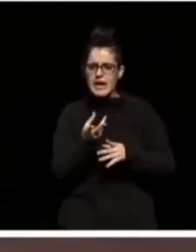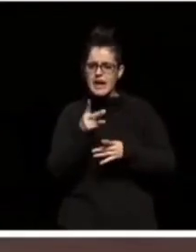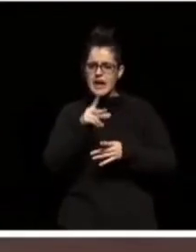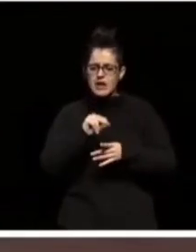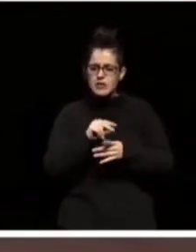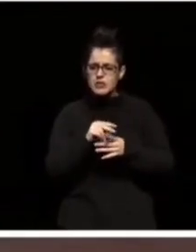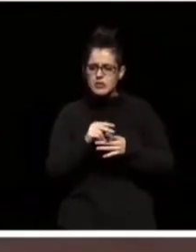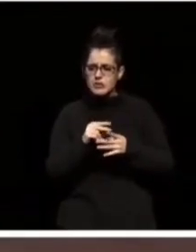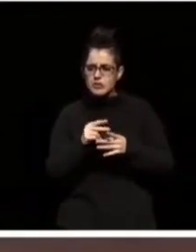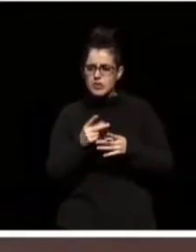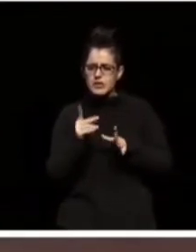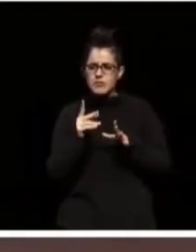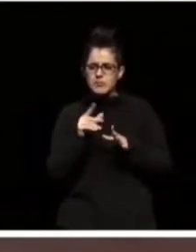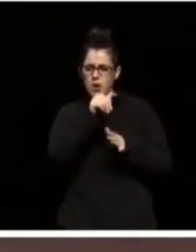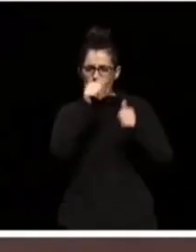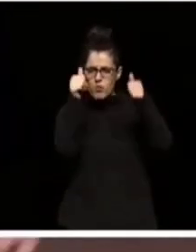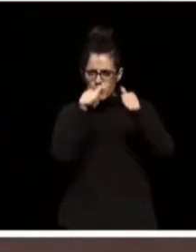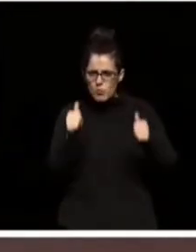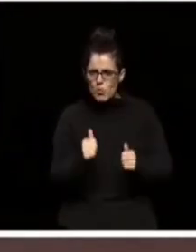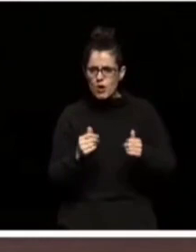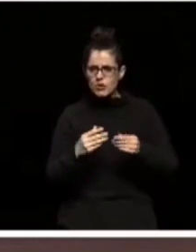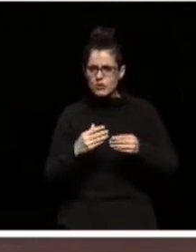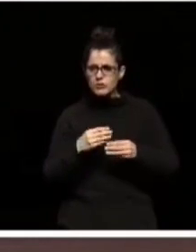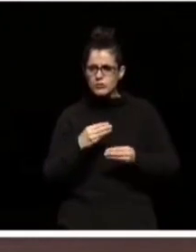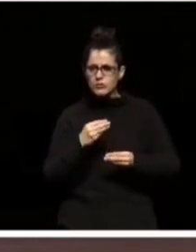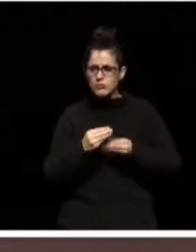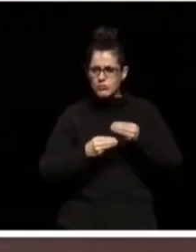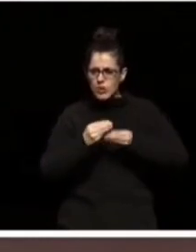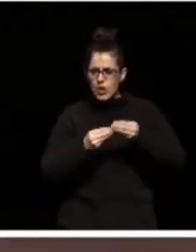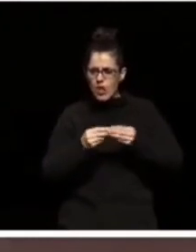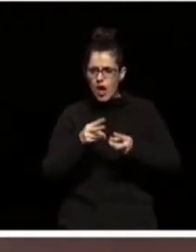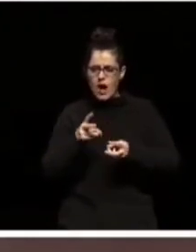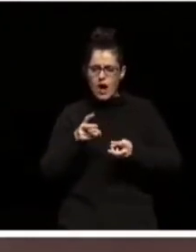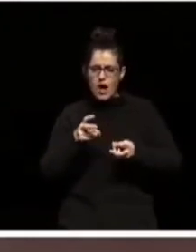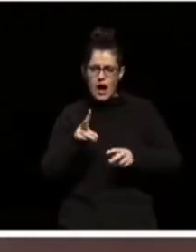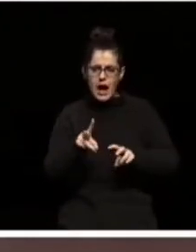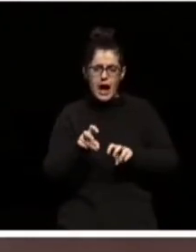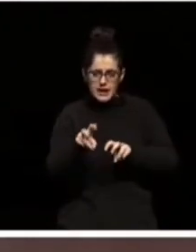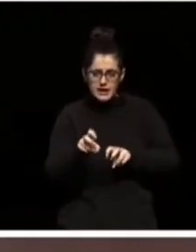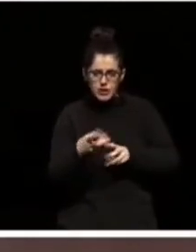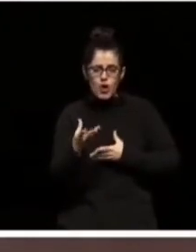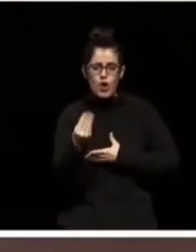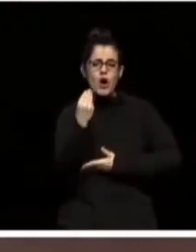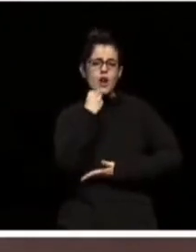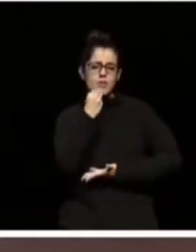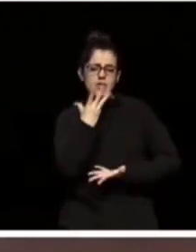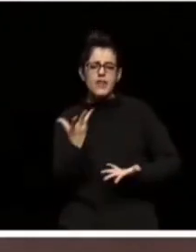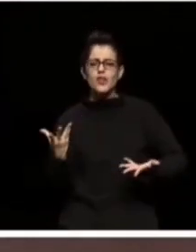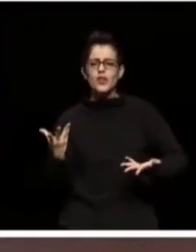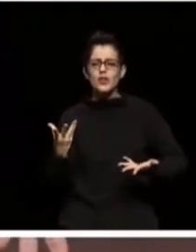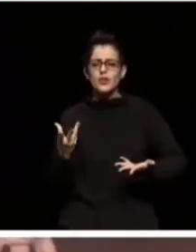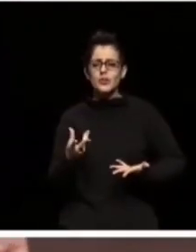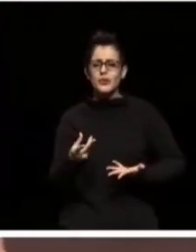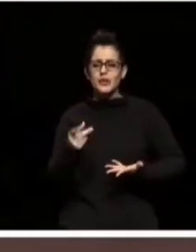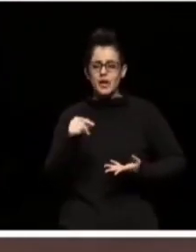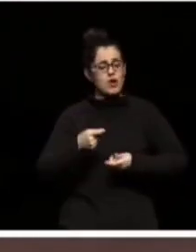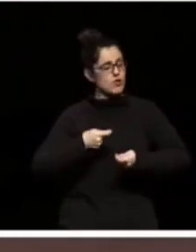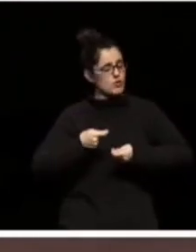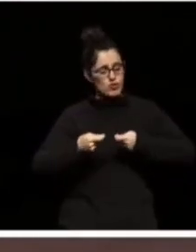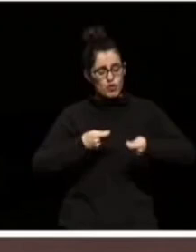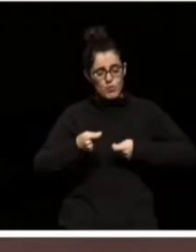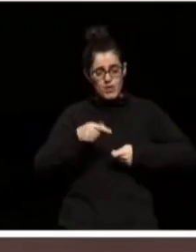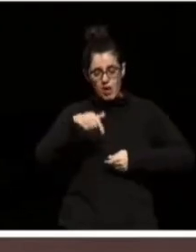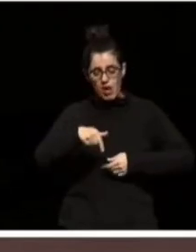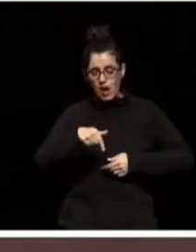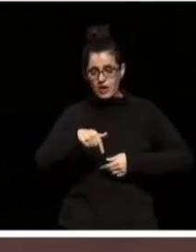modelos pues, de producción agrícola, de alimentación y, por supuesto, de comercio local,